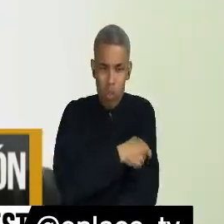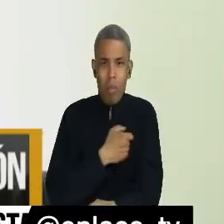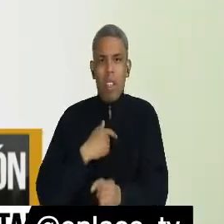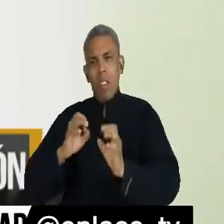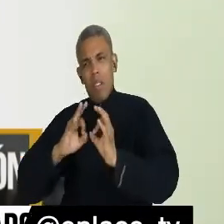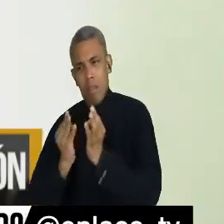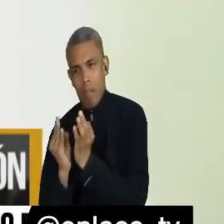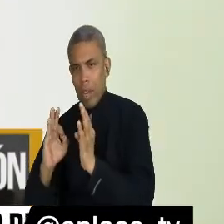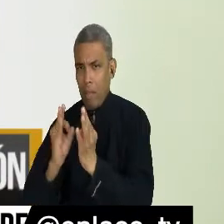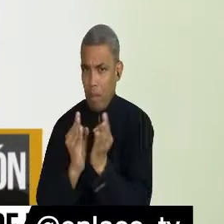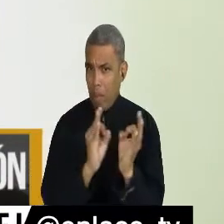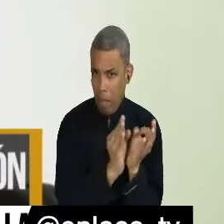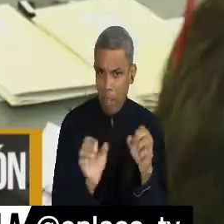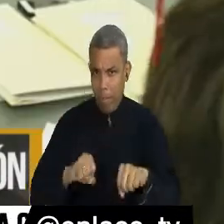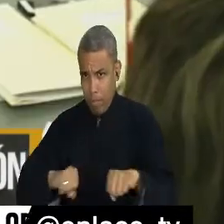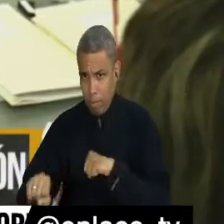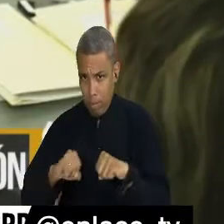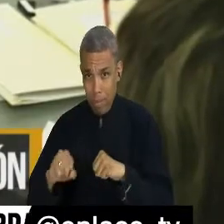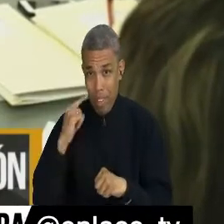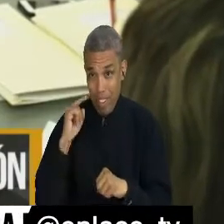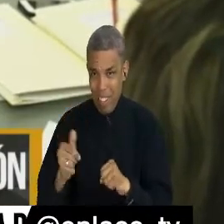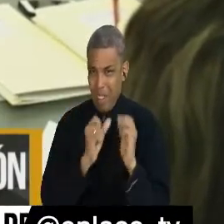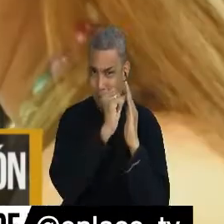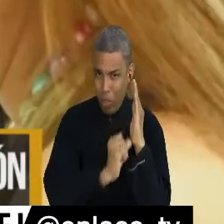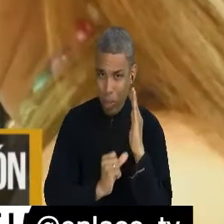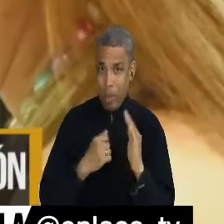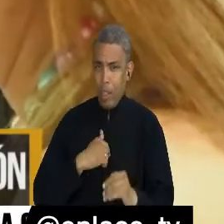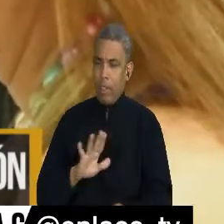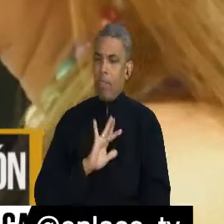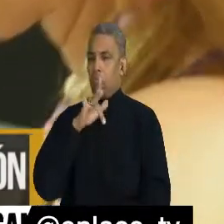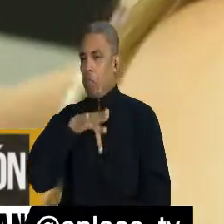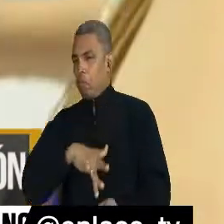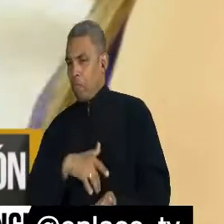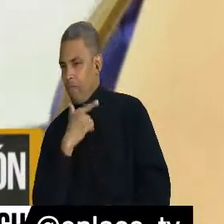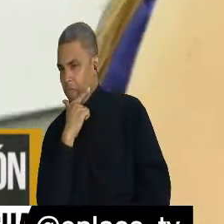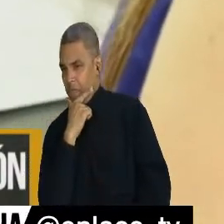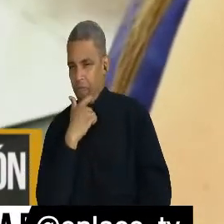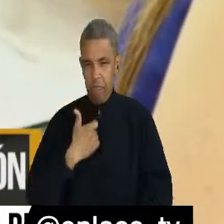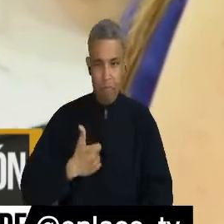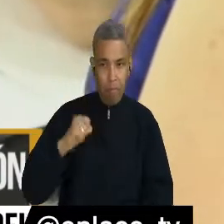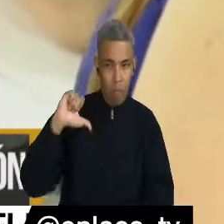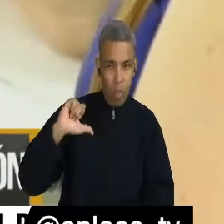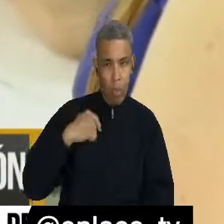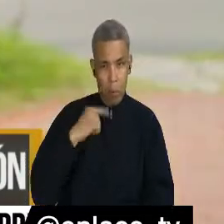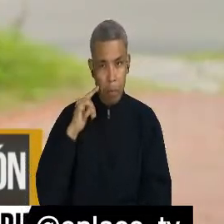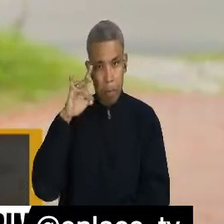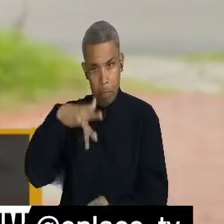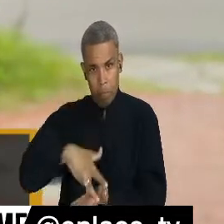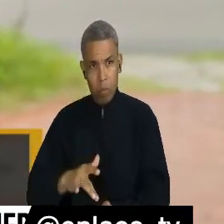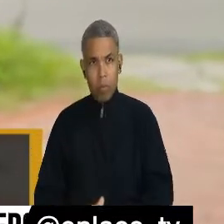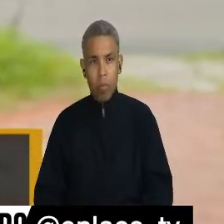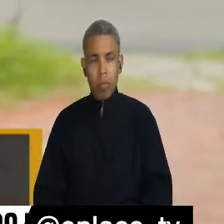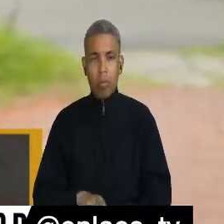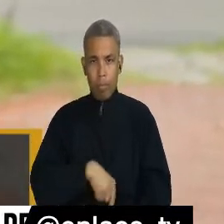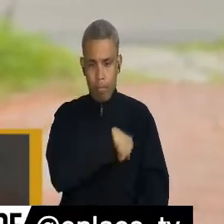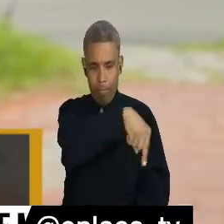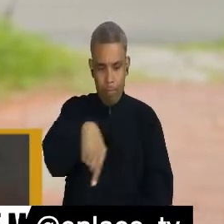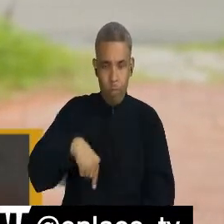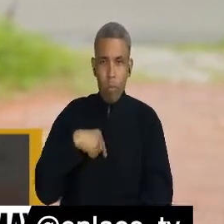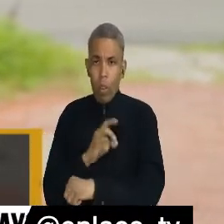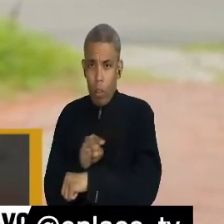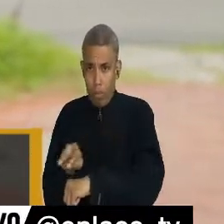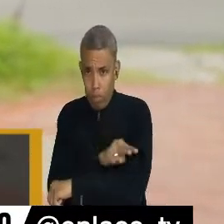en Acción 2017 para supervisar su proceso en lo que va corrido de este año. Estuvimos como Personería Municipal en el Comité